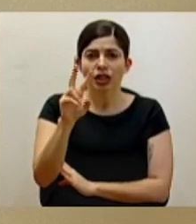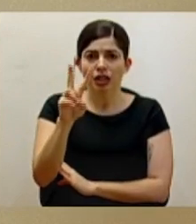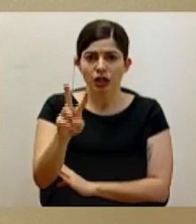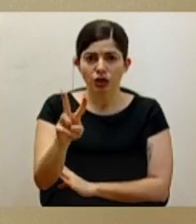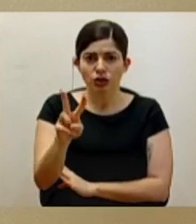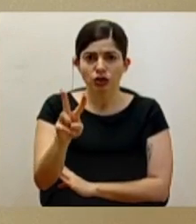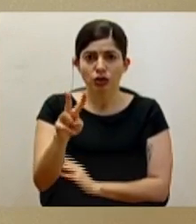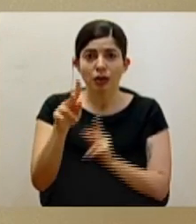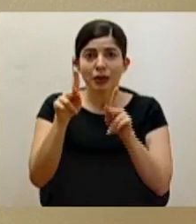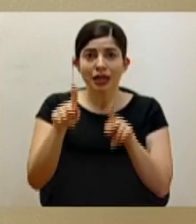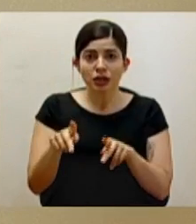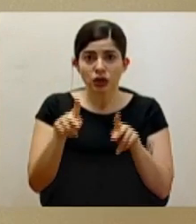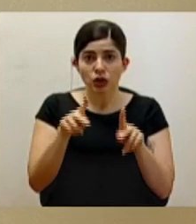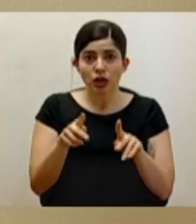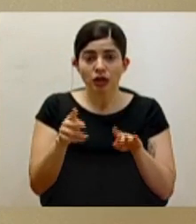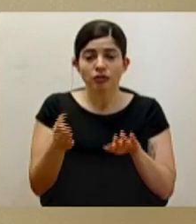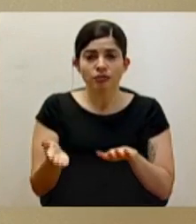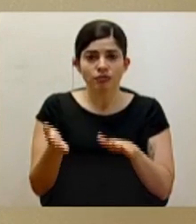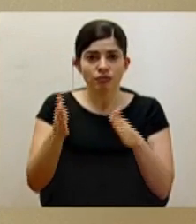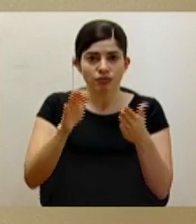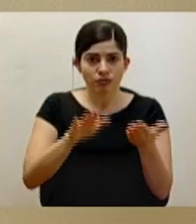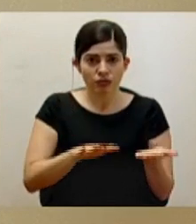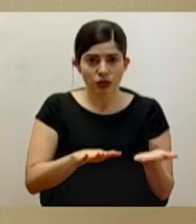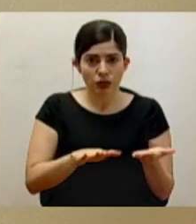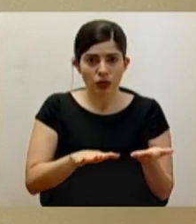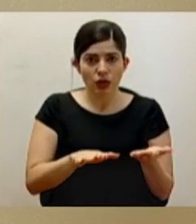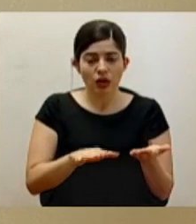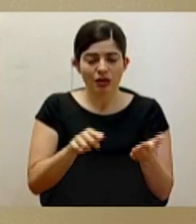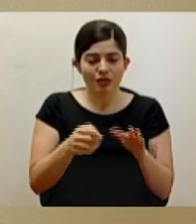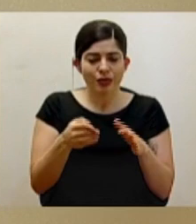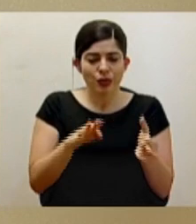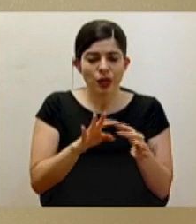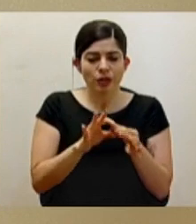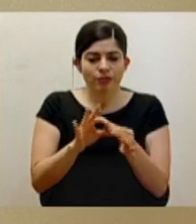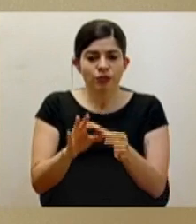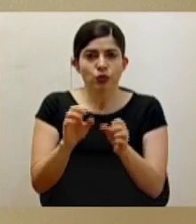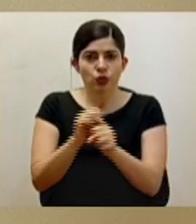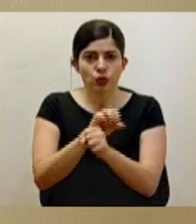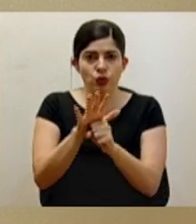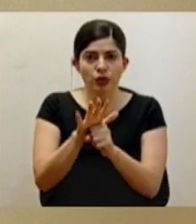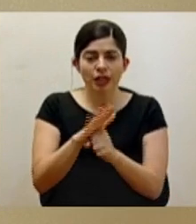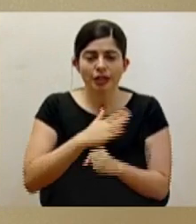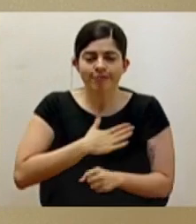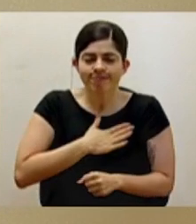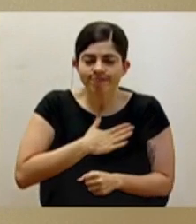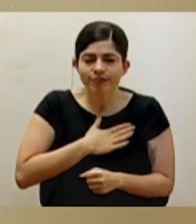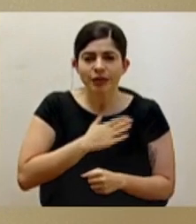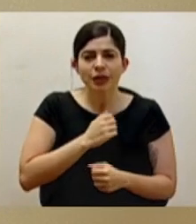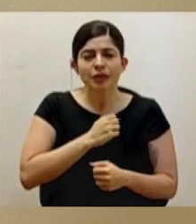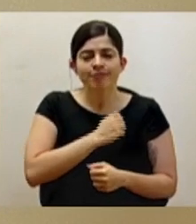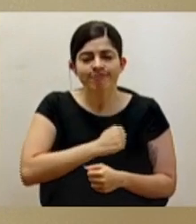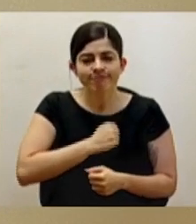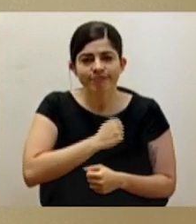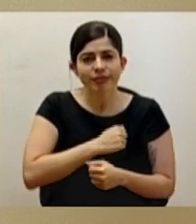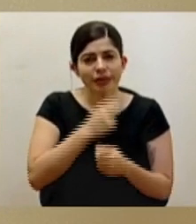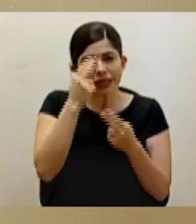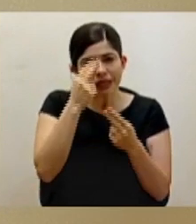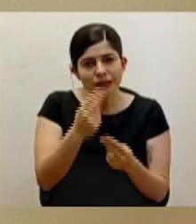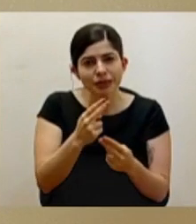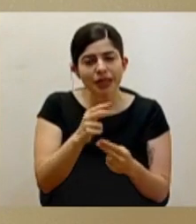2.782 personas fallecidas asociadas a COVID-19. Nuestro más sentido pésame a todas estas